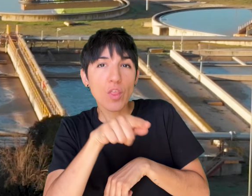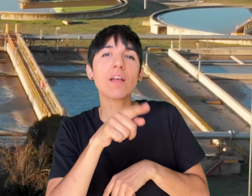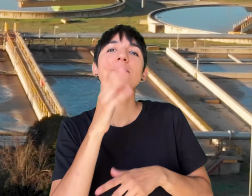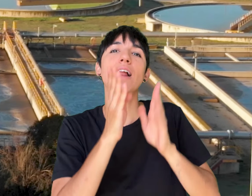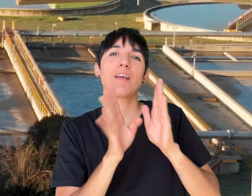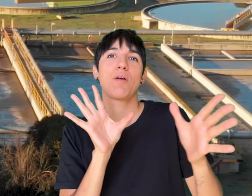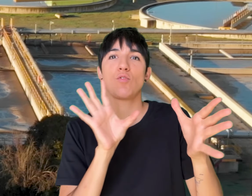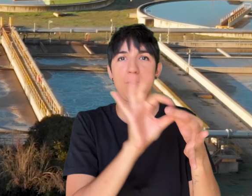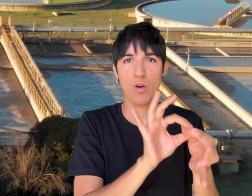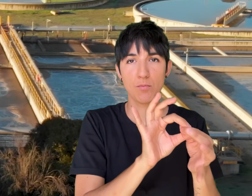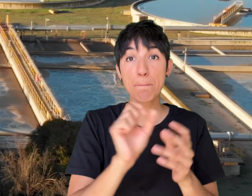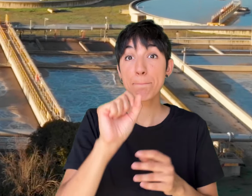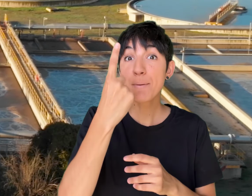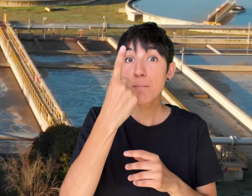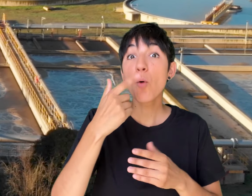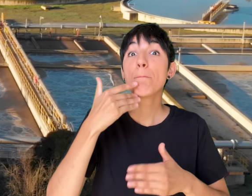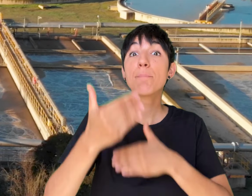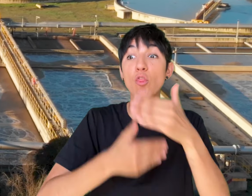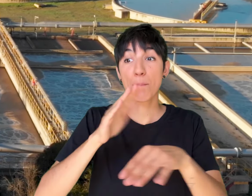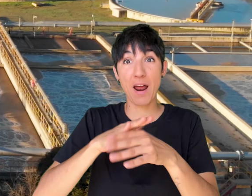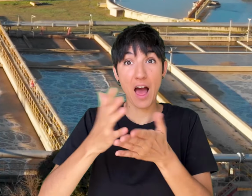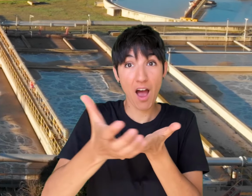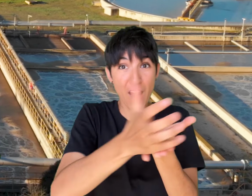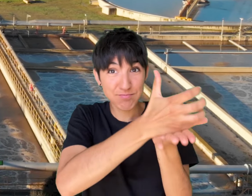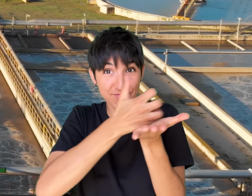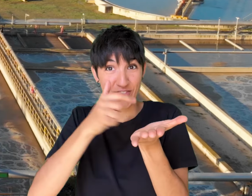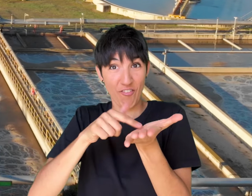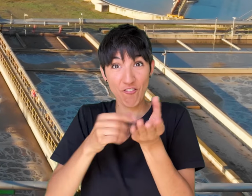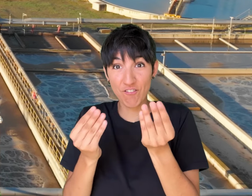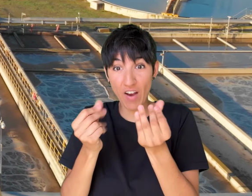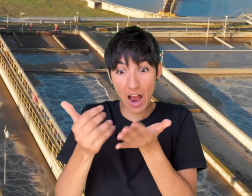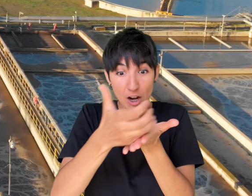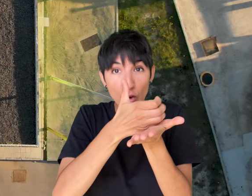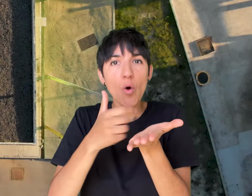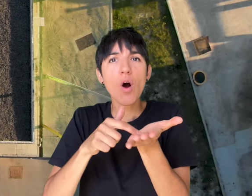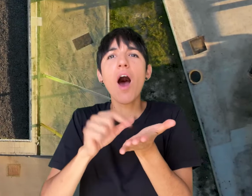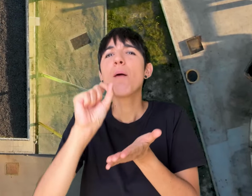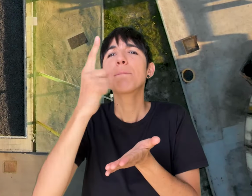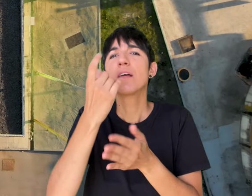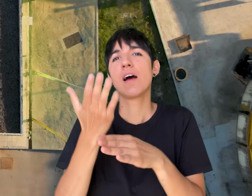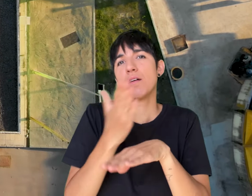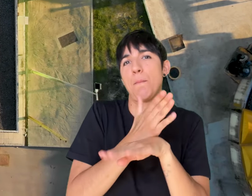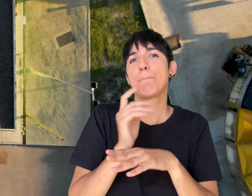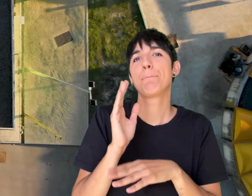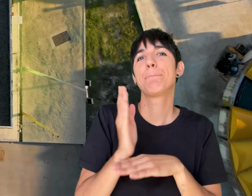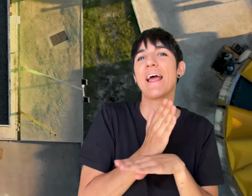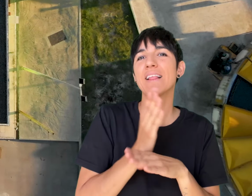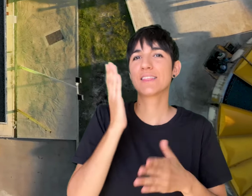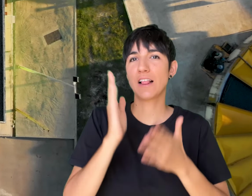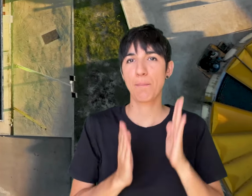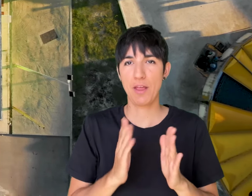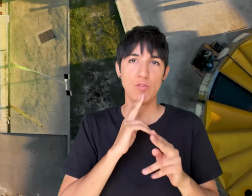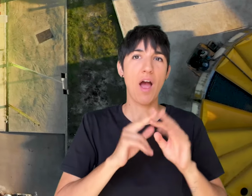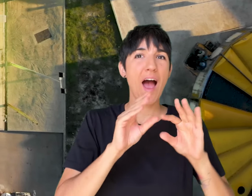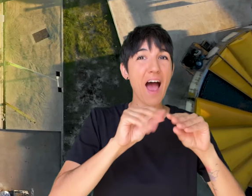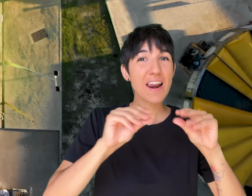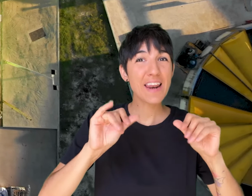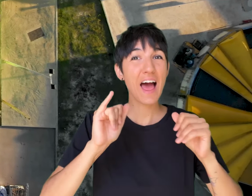El primer proceso para recuperar algunos de esos subproductos es el pretratamiento de desarenado y desengrasado,